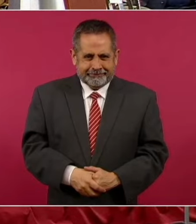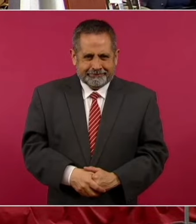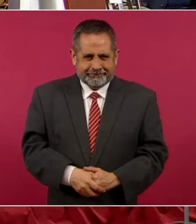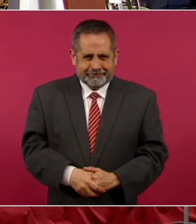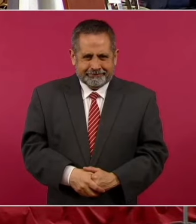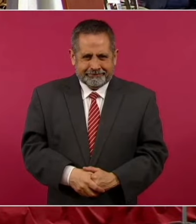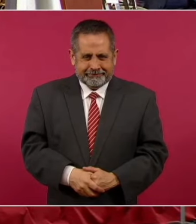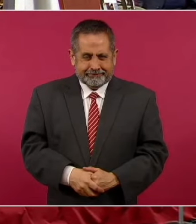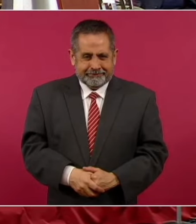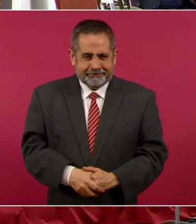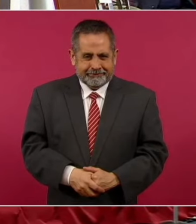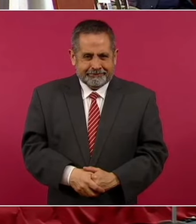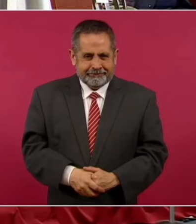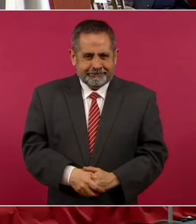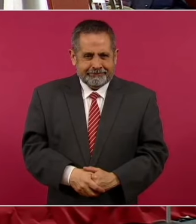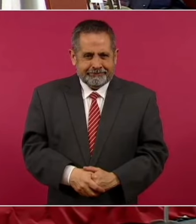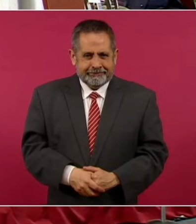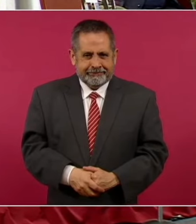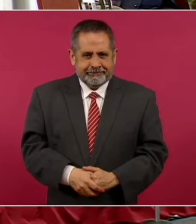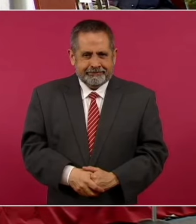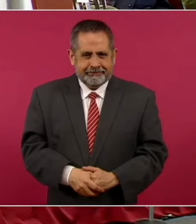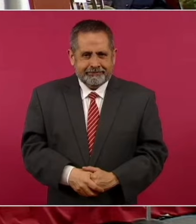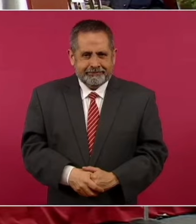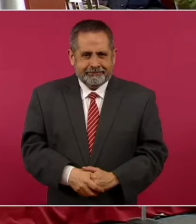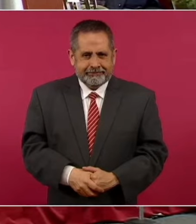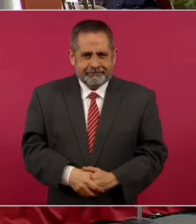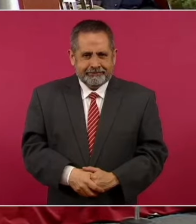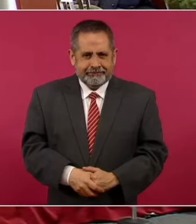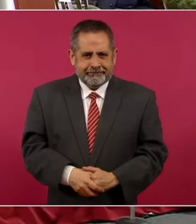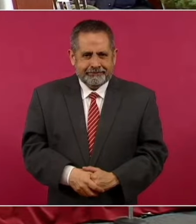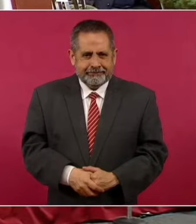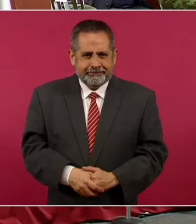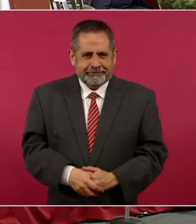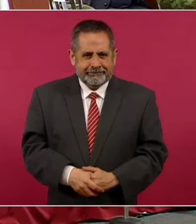Para que se pongan contentos